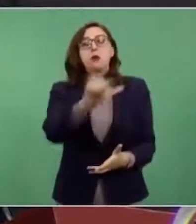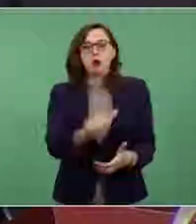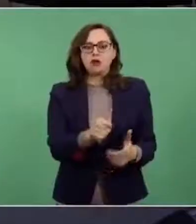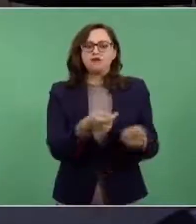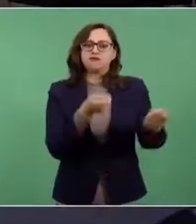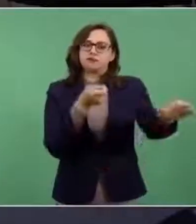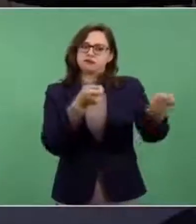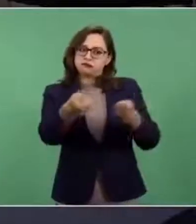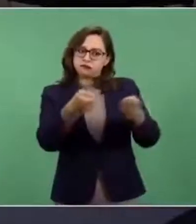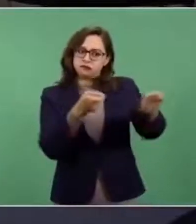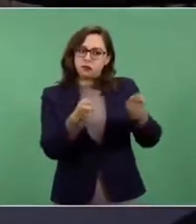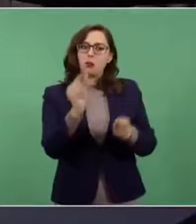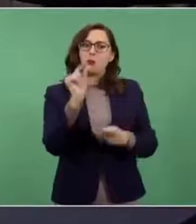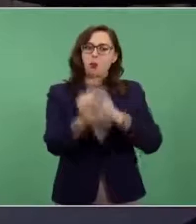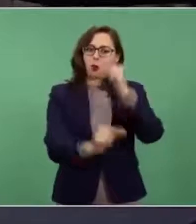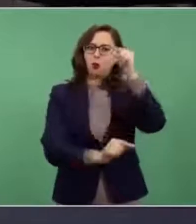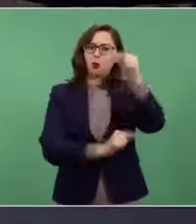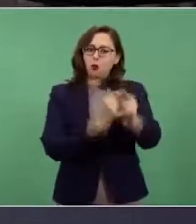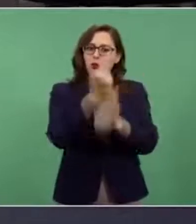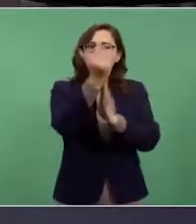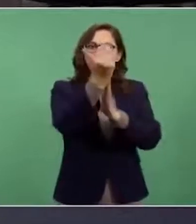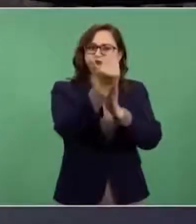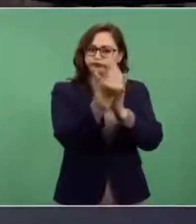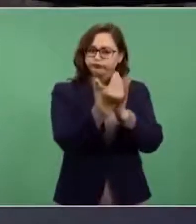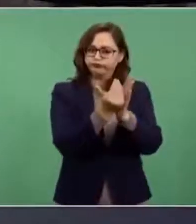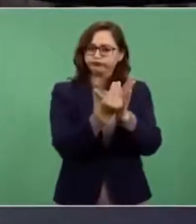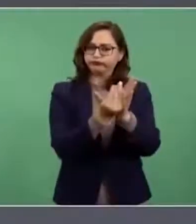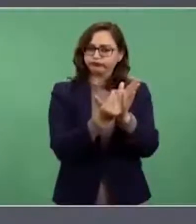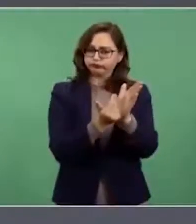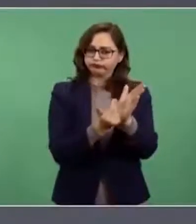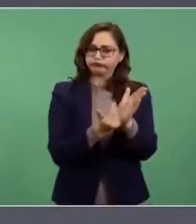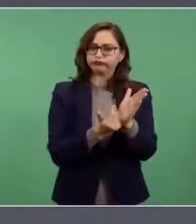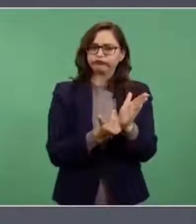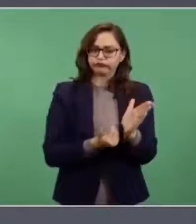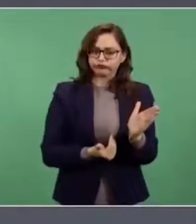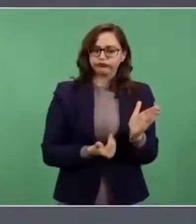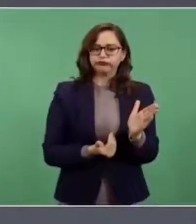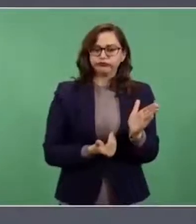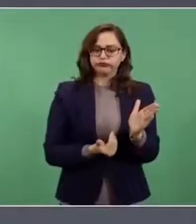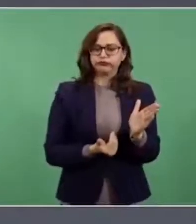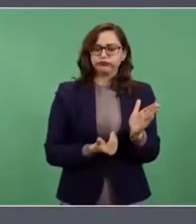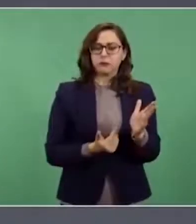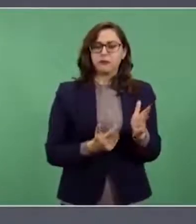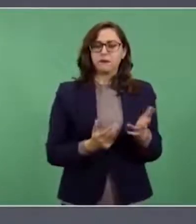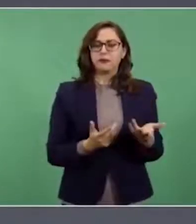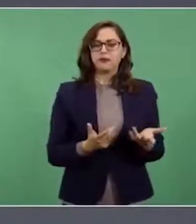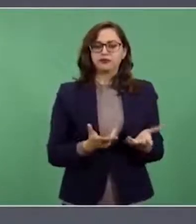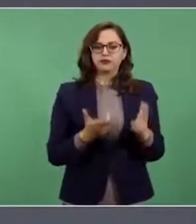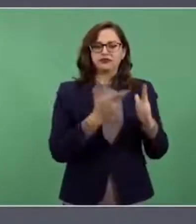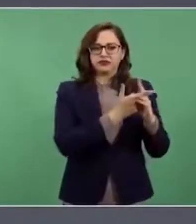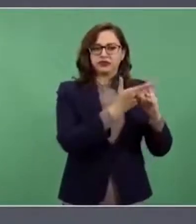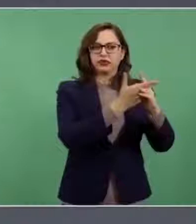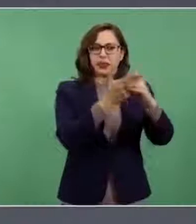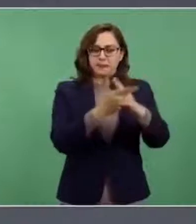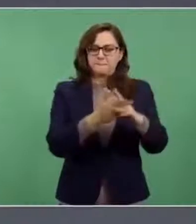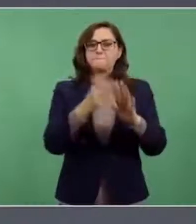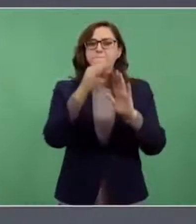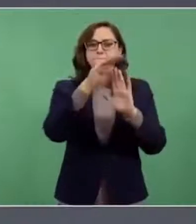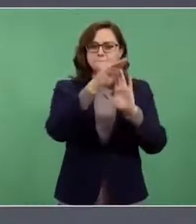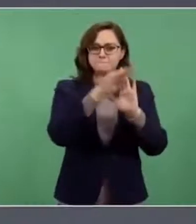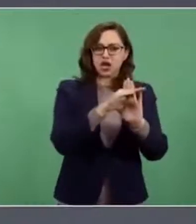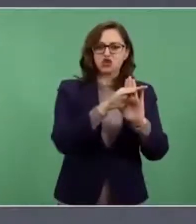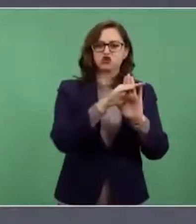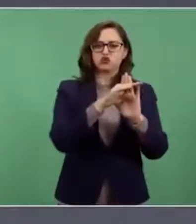poco disminuyendo la incidencia de este tipo de